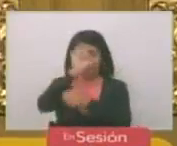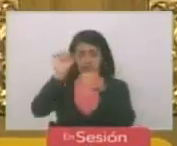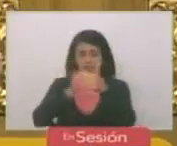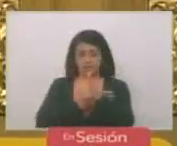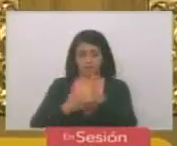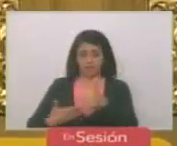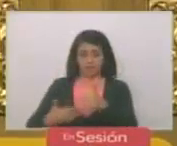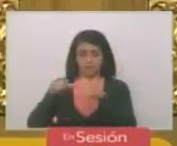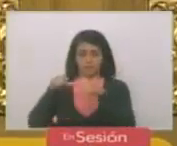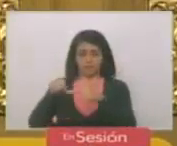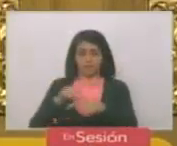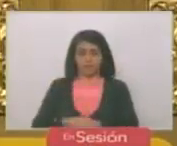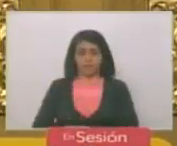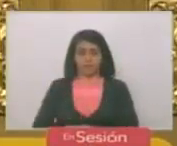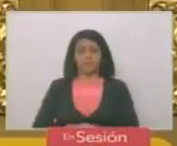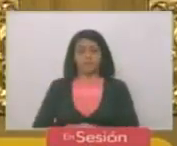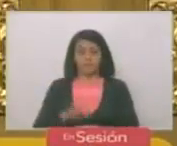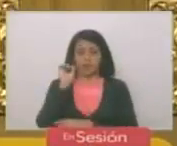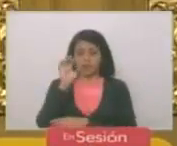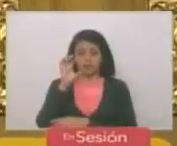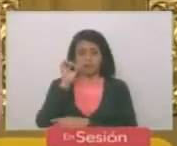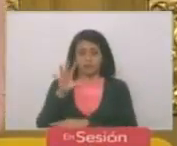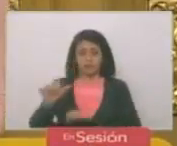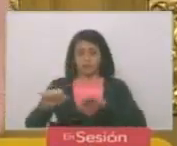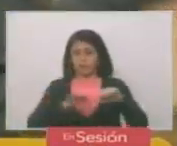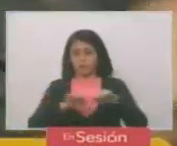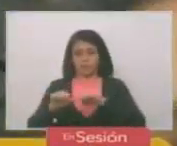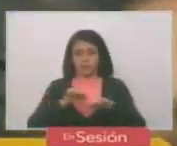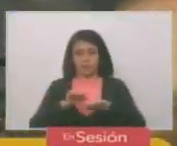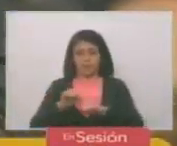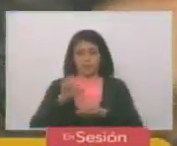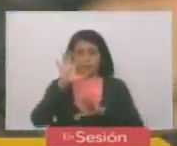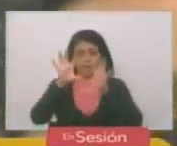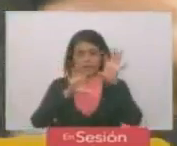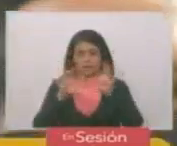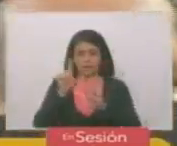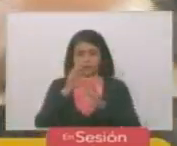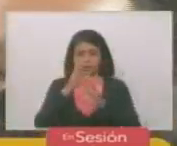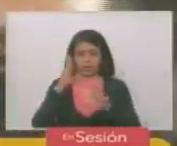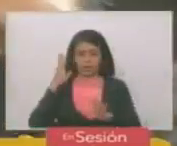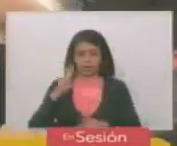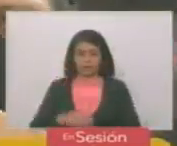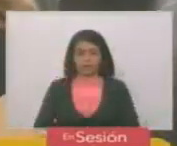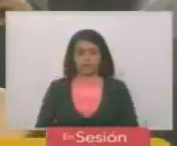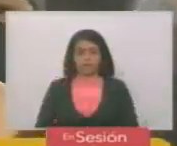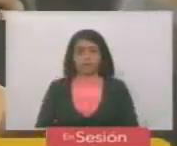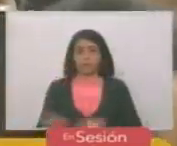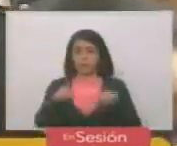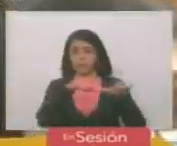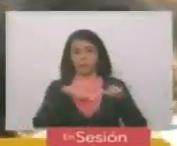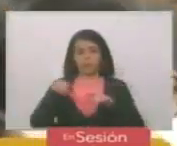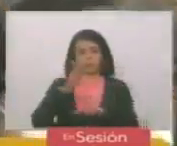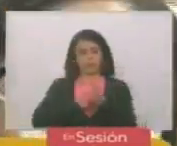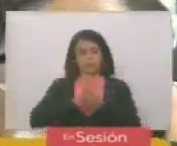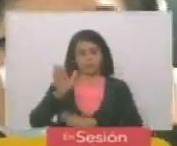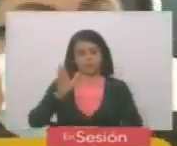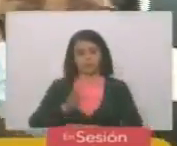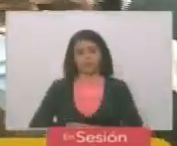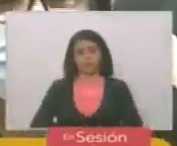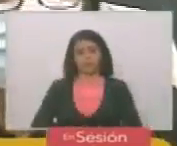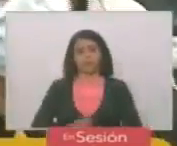vicepresidencias de la red parlamentaria del movimiento de países no alineados. Un espacio para seguir